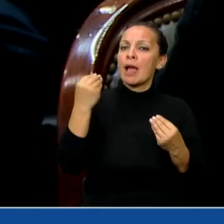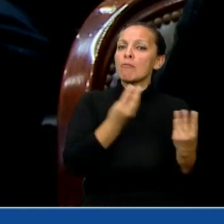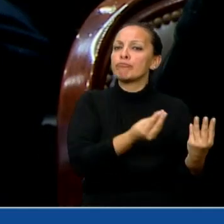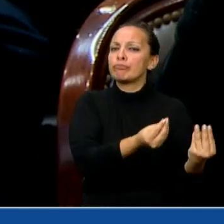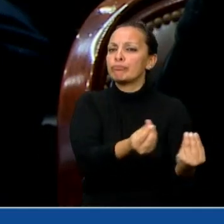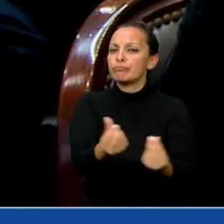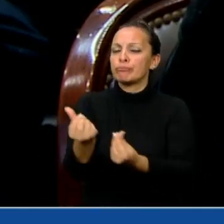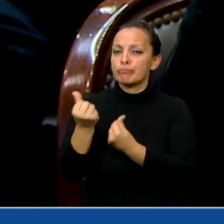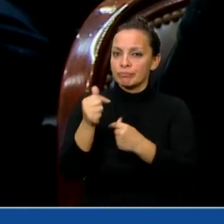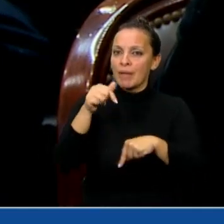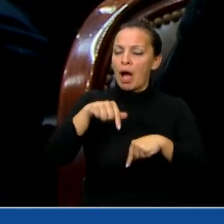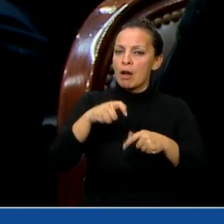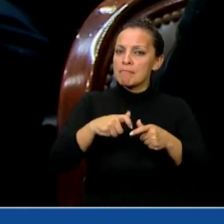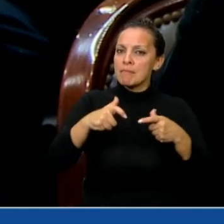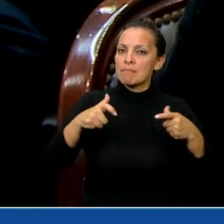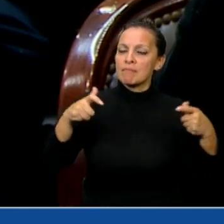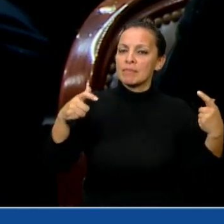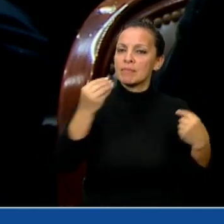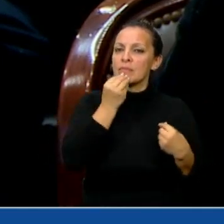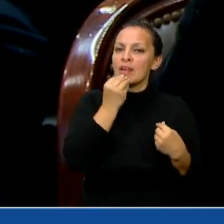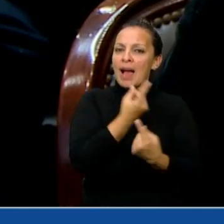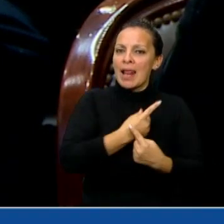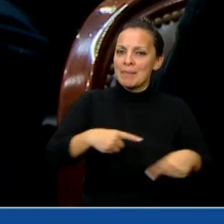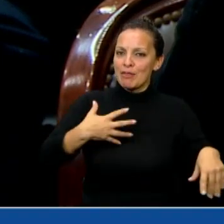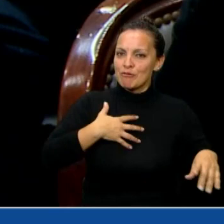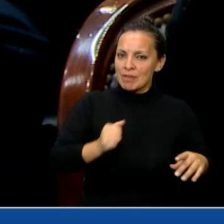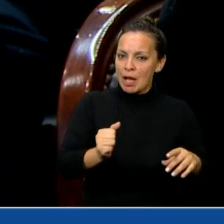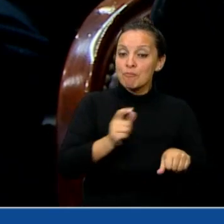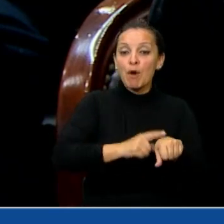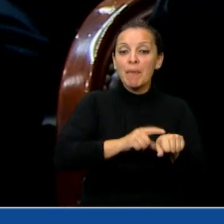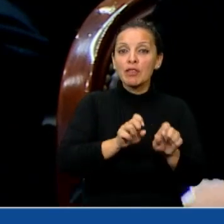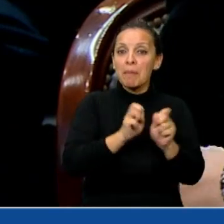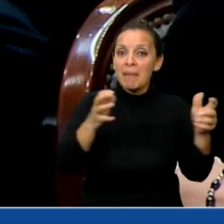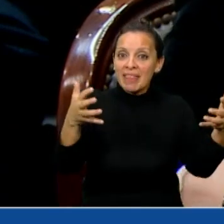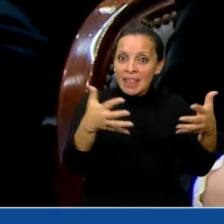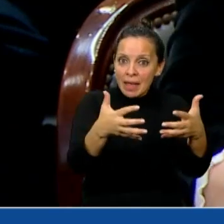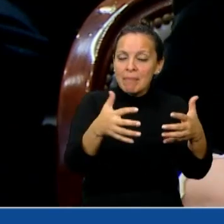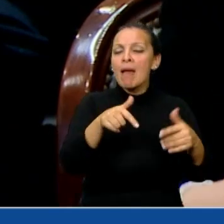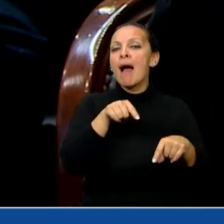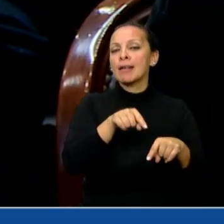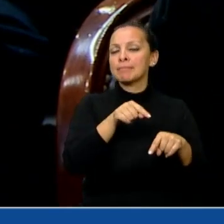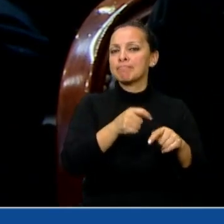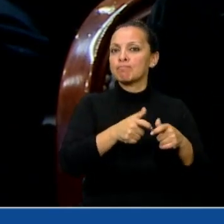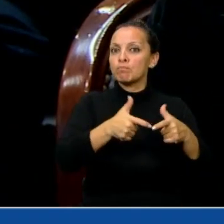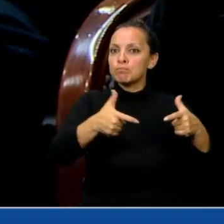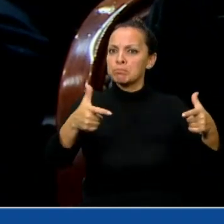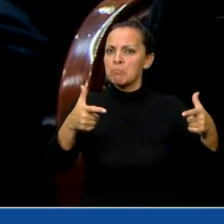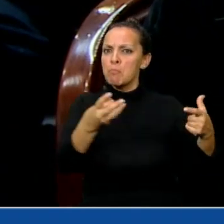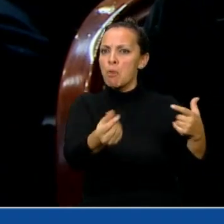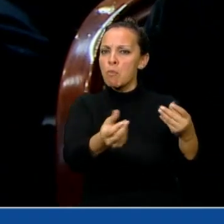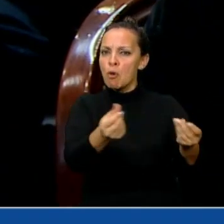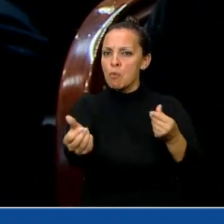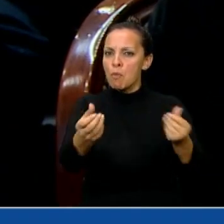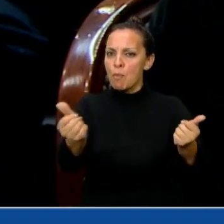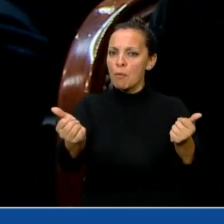orgánicos y que durante la pandemia esto se profundizó. Hoy debemos